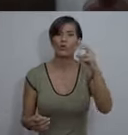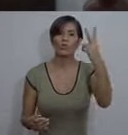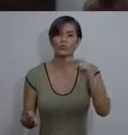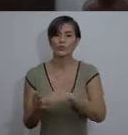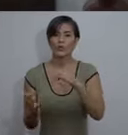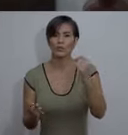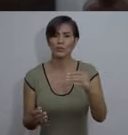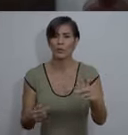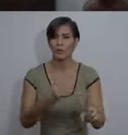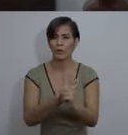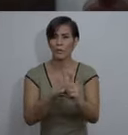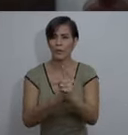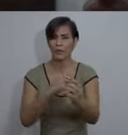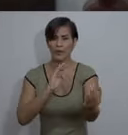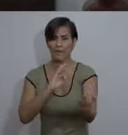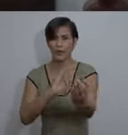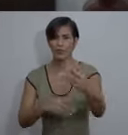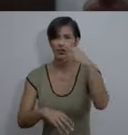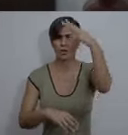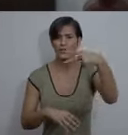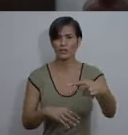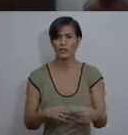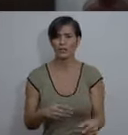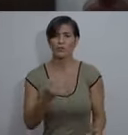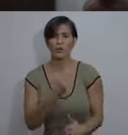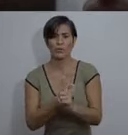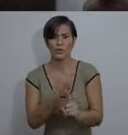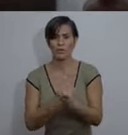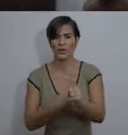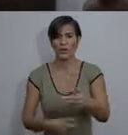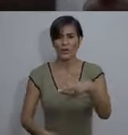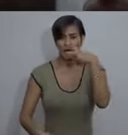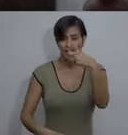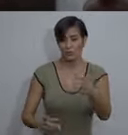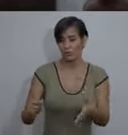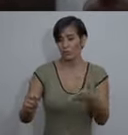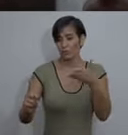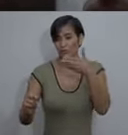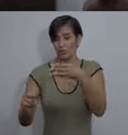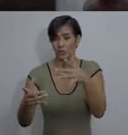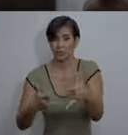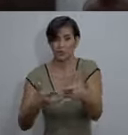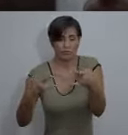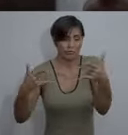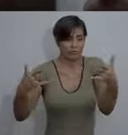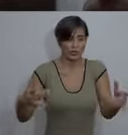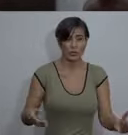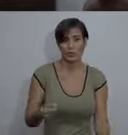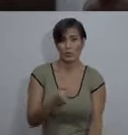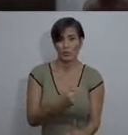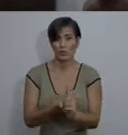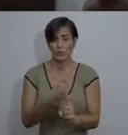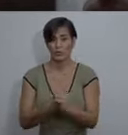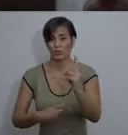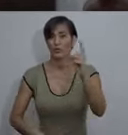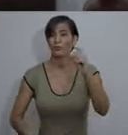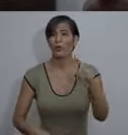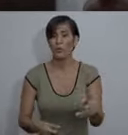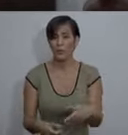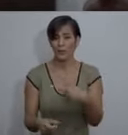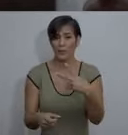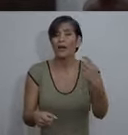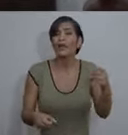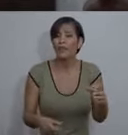enfrentar nuestro país la economía nacional ya es también un reto histórico que está siendo calificada como la segunda